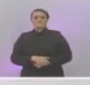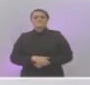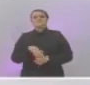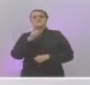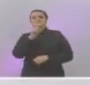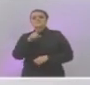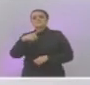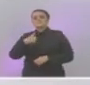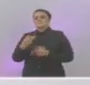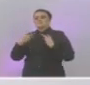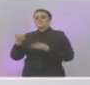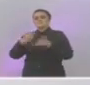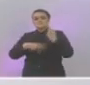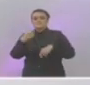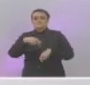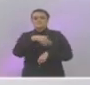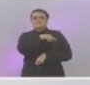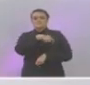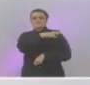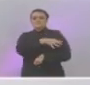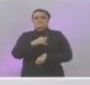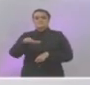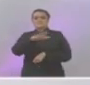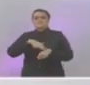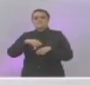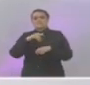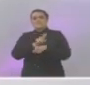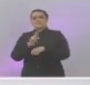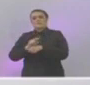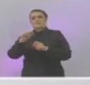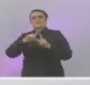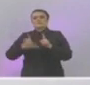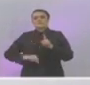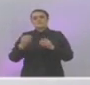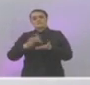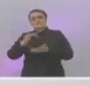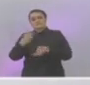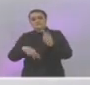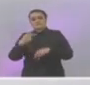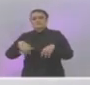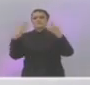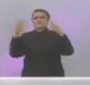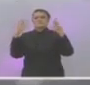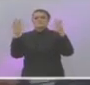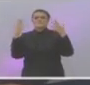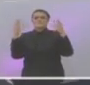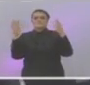Asimismo, agradezco la presencia de nuestro comandante de la Guardia Nacional en el Estado. Muchísimas gracias, comandante, por estarnos acompañando.